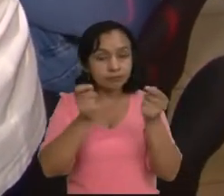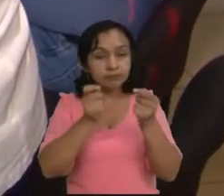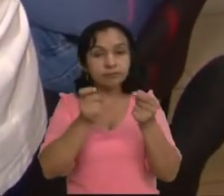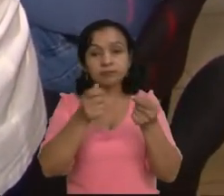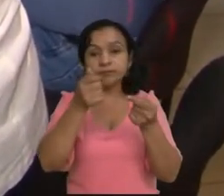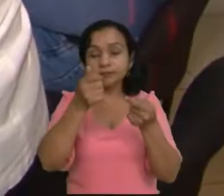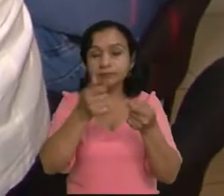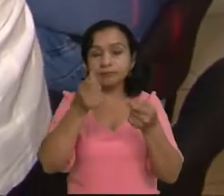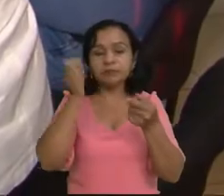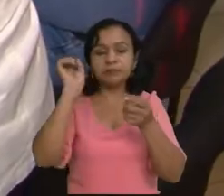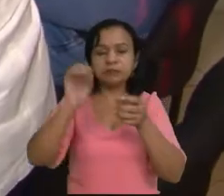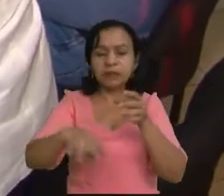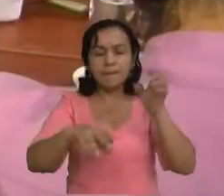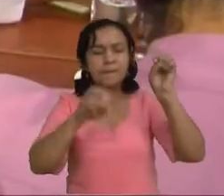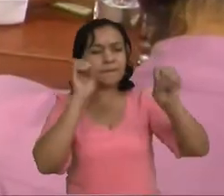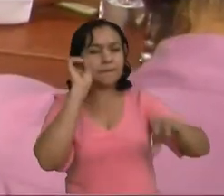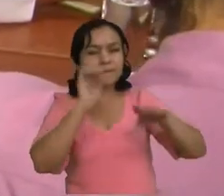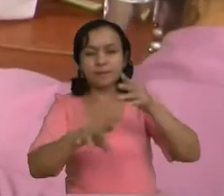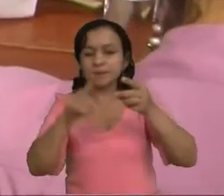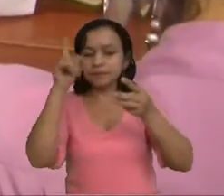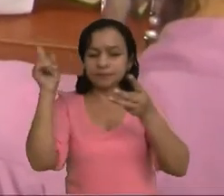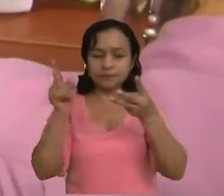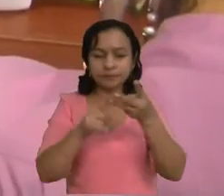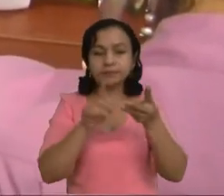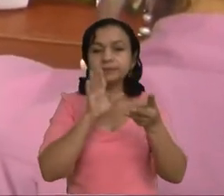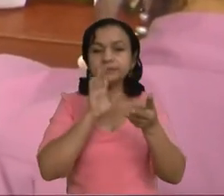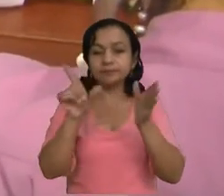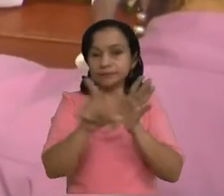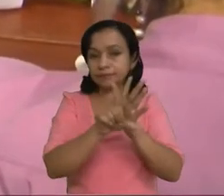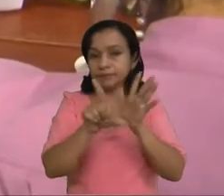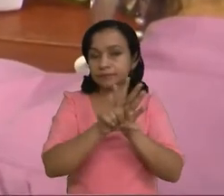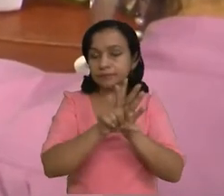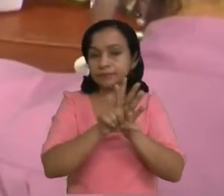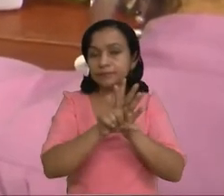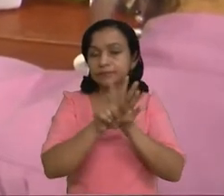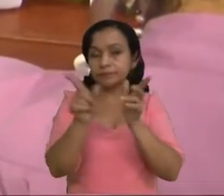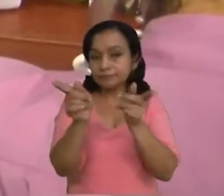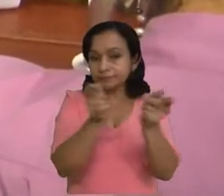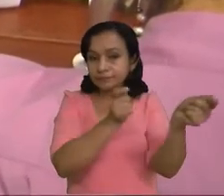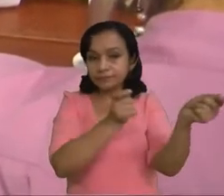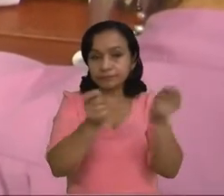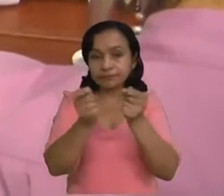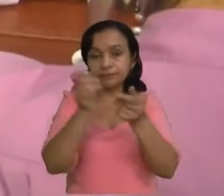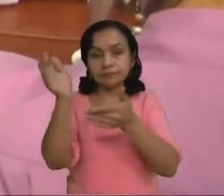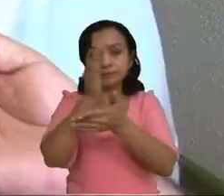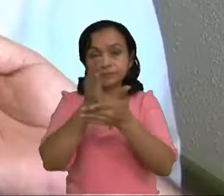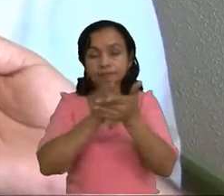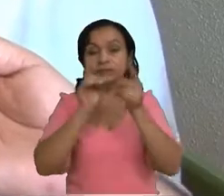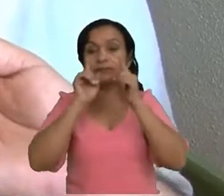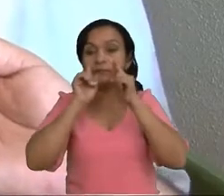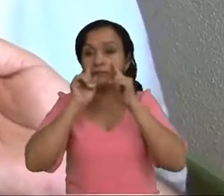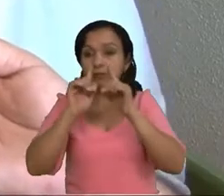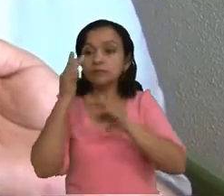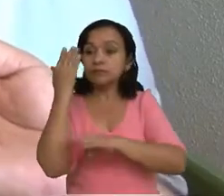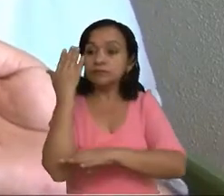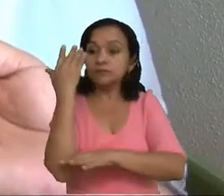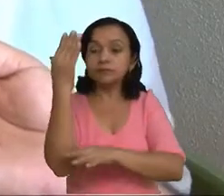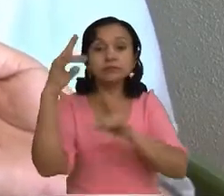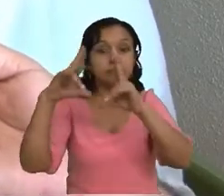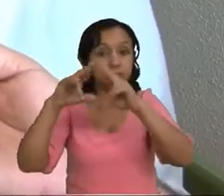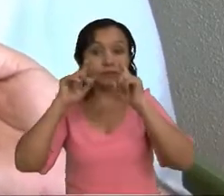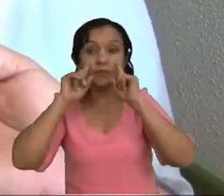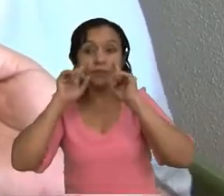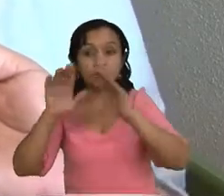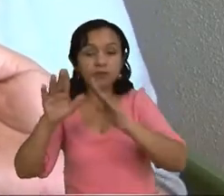de los residuos sólidos, estamos hablando de leyes que también regulan en algunas áreas protegidas de nuestro país y que